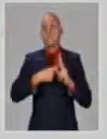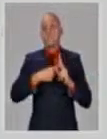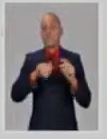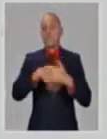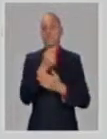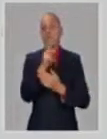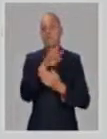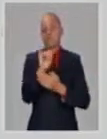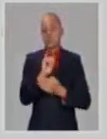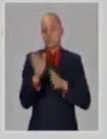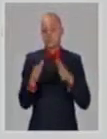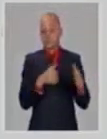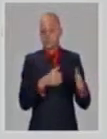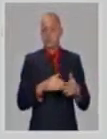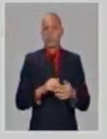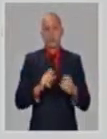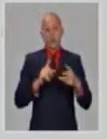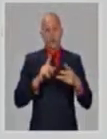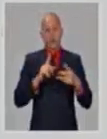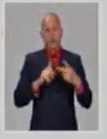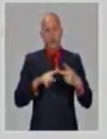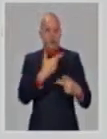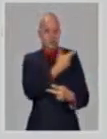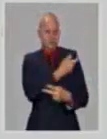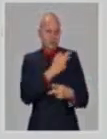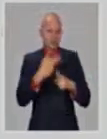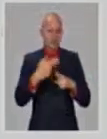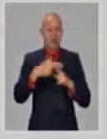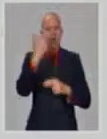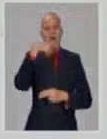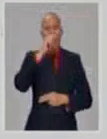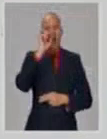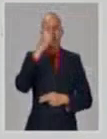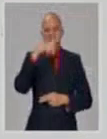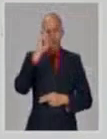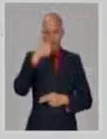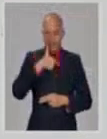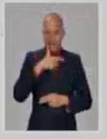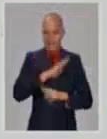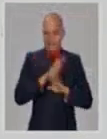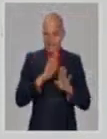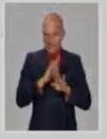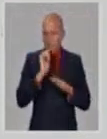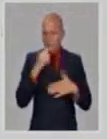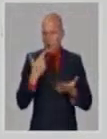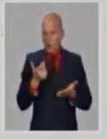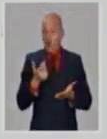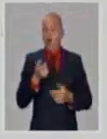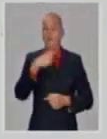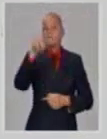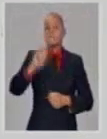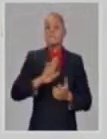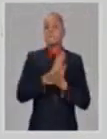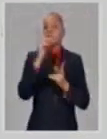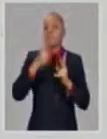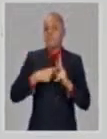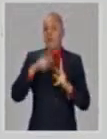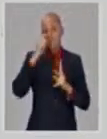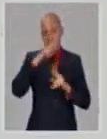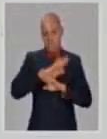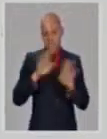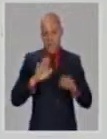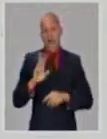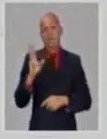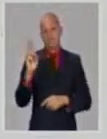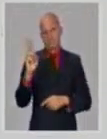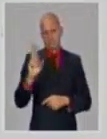abril culmina de la aplicación de la segunda dosis y el 1 de mayo ya la tercera dosis, como se ha explicado en otro momento, los esquemas